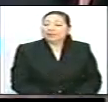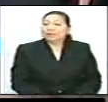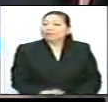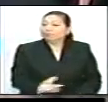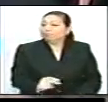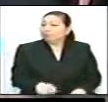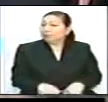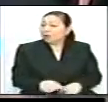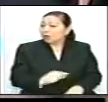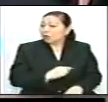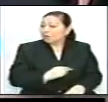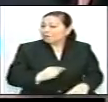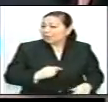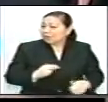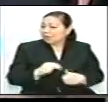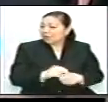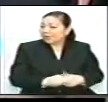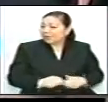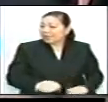no pasa también con el gobierno nacional?